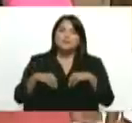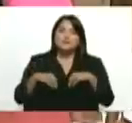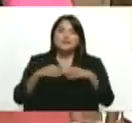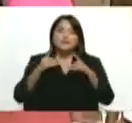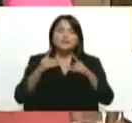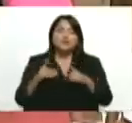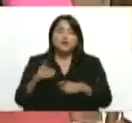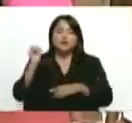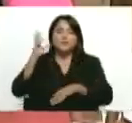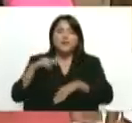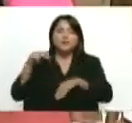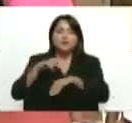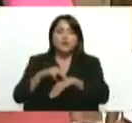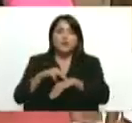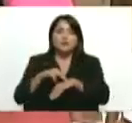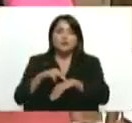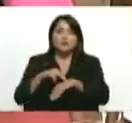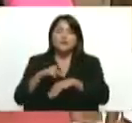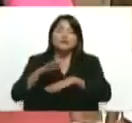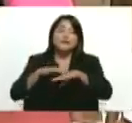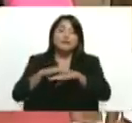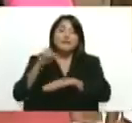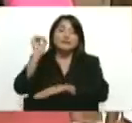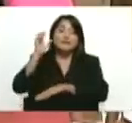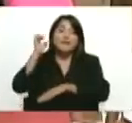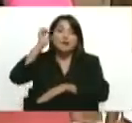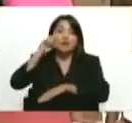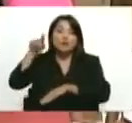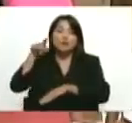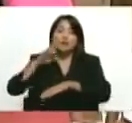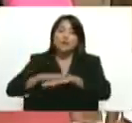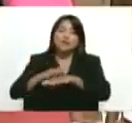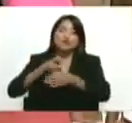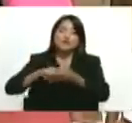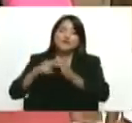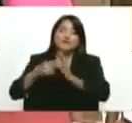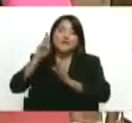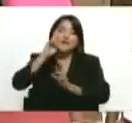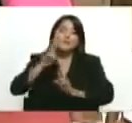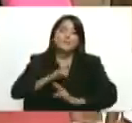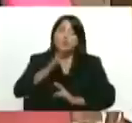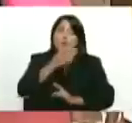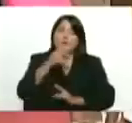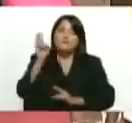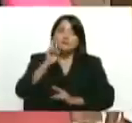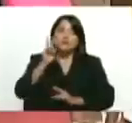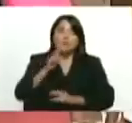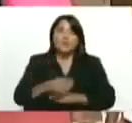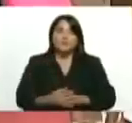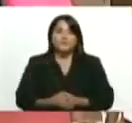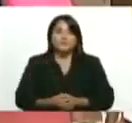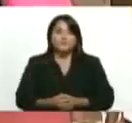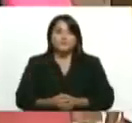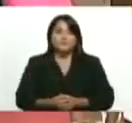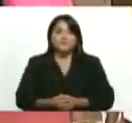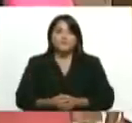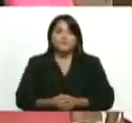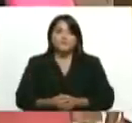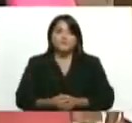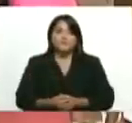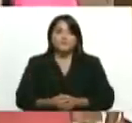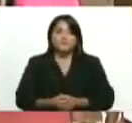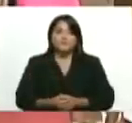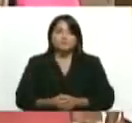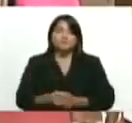del Parlamento Europeo por su carácter irrespetuoso, injerencista y colonialista, al